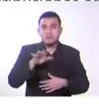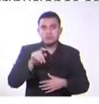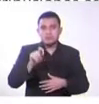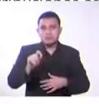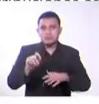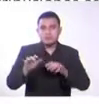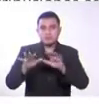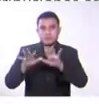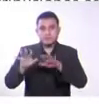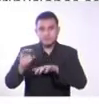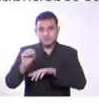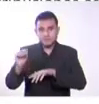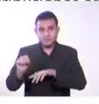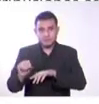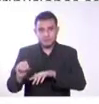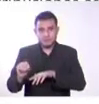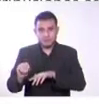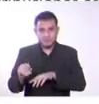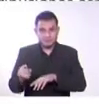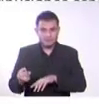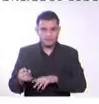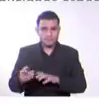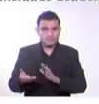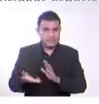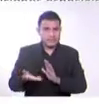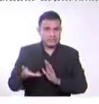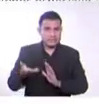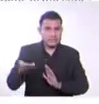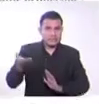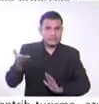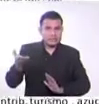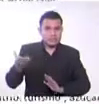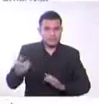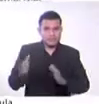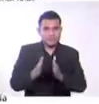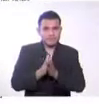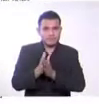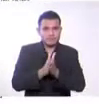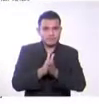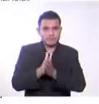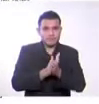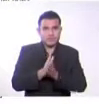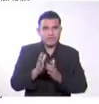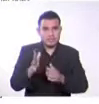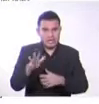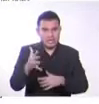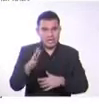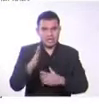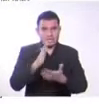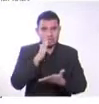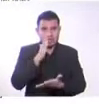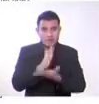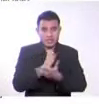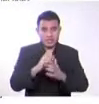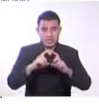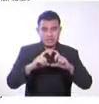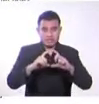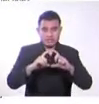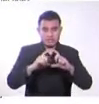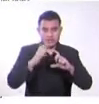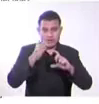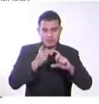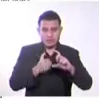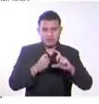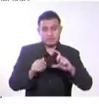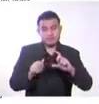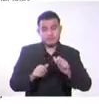45.10%. ¿No les parece bastante interesante? Casi la mitad. Casi la mitad. Y el otro rubro